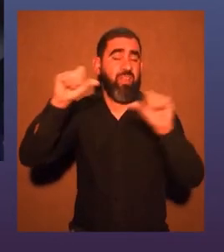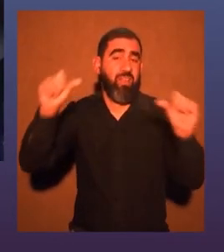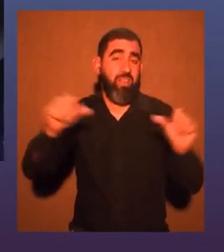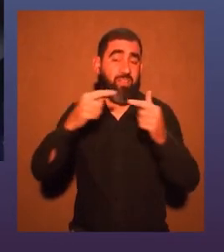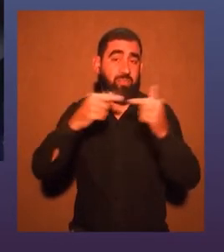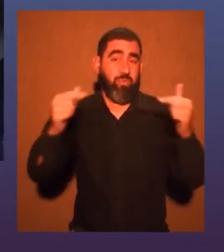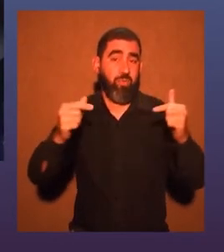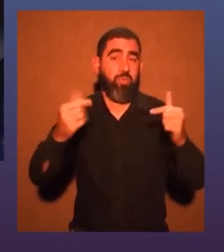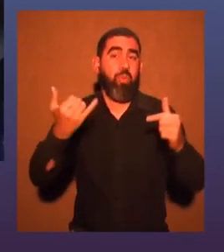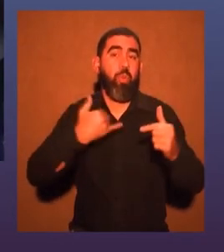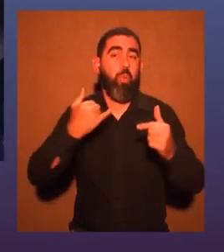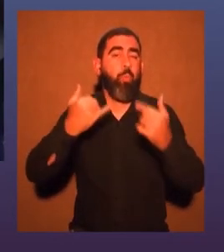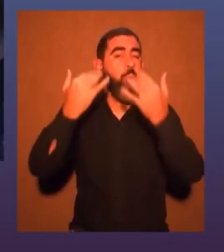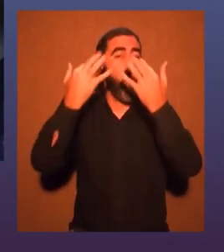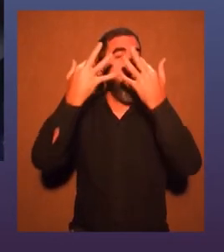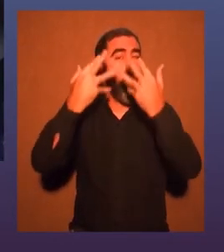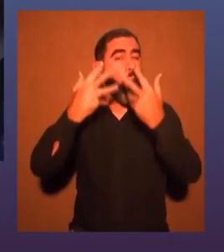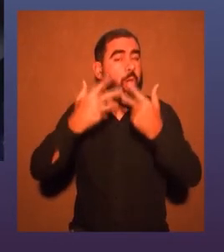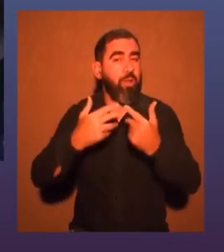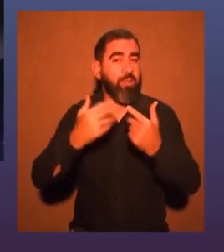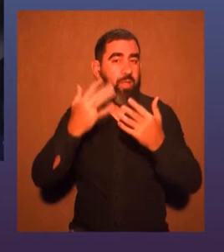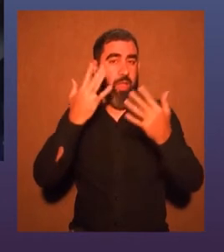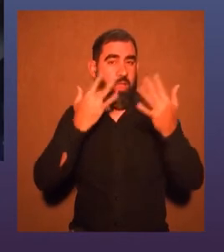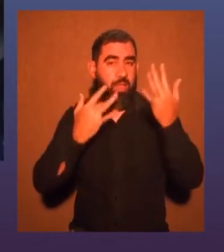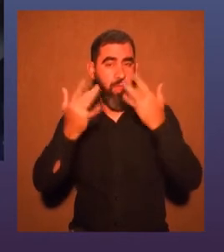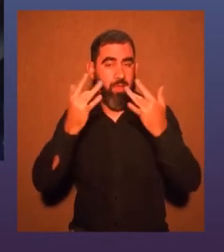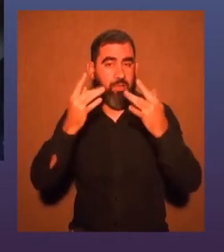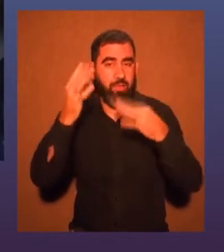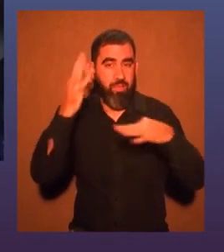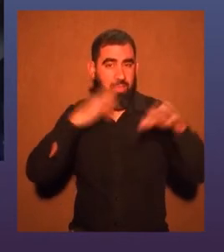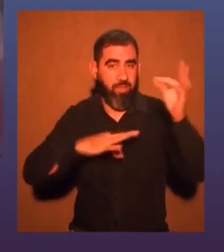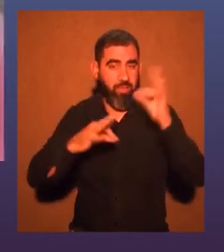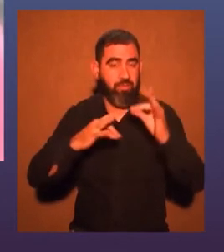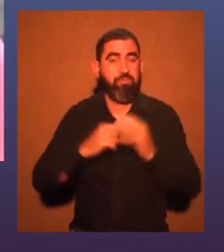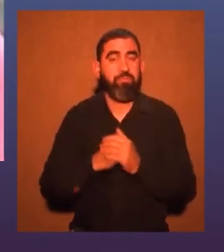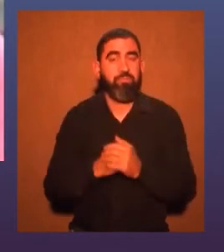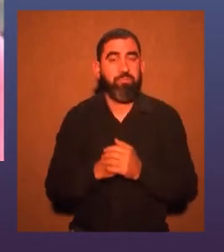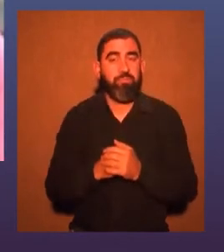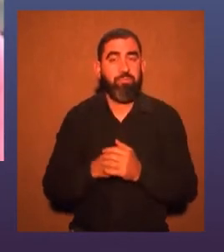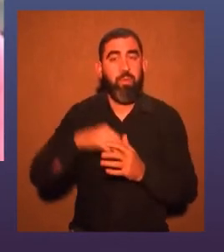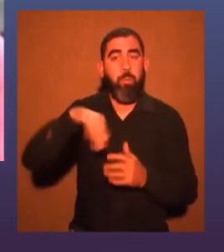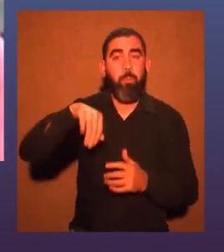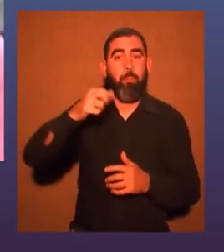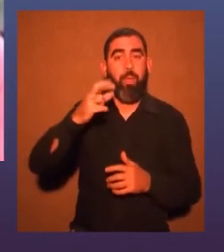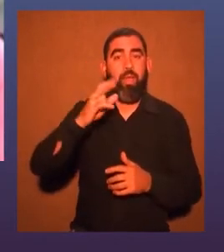¿Y cómo se va armando la obra? Marina Sánchez.